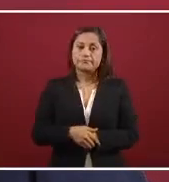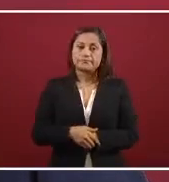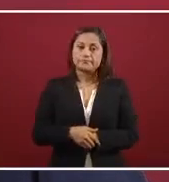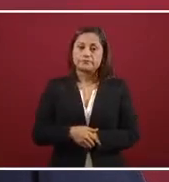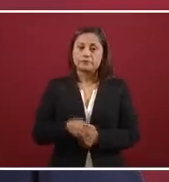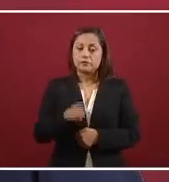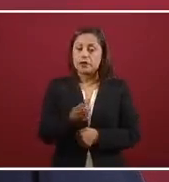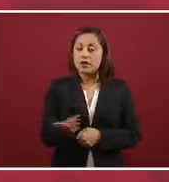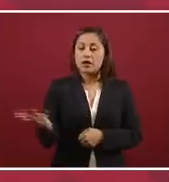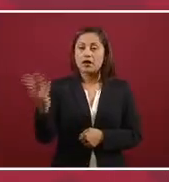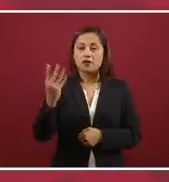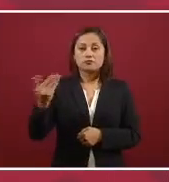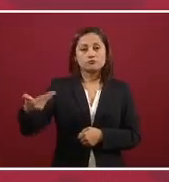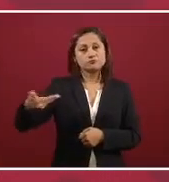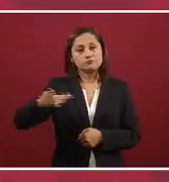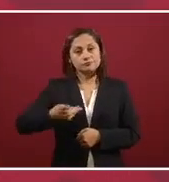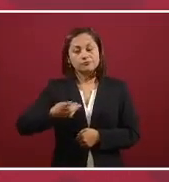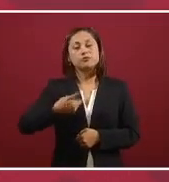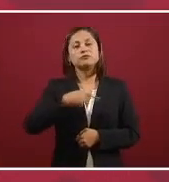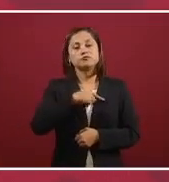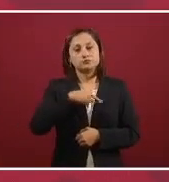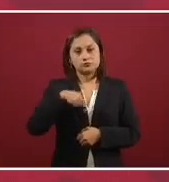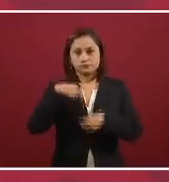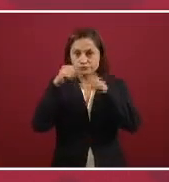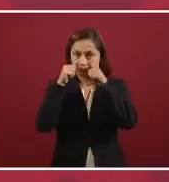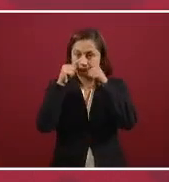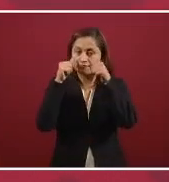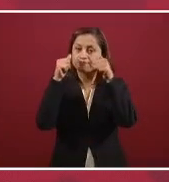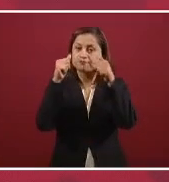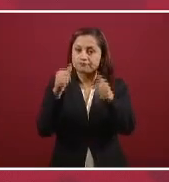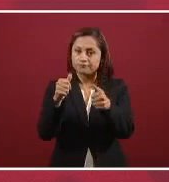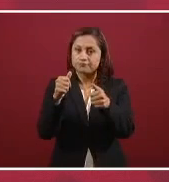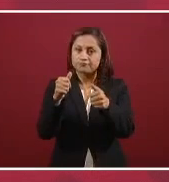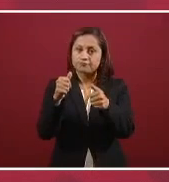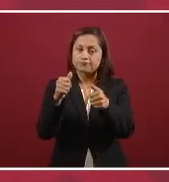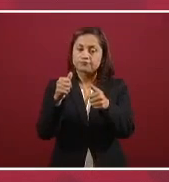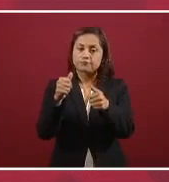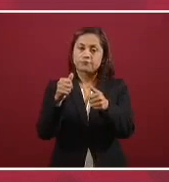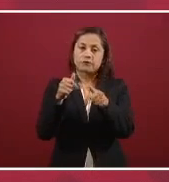demanda de que se reparen